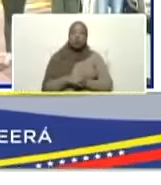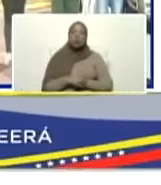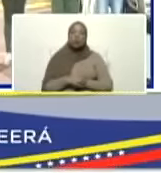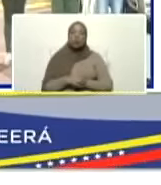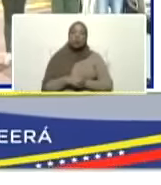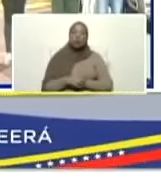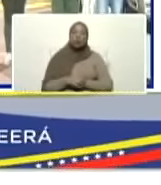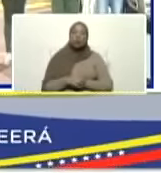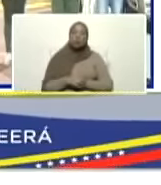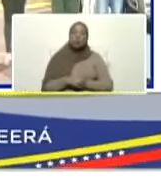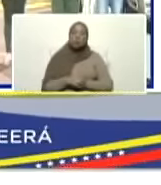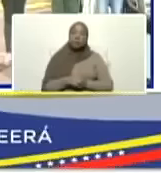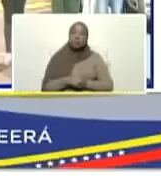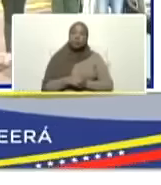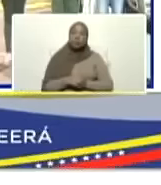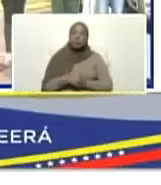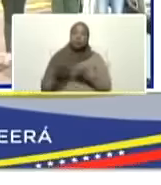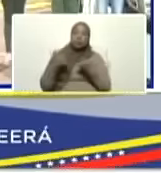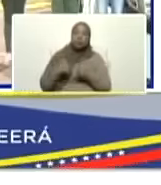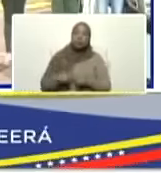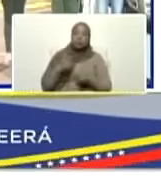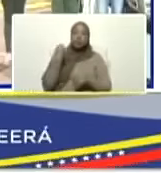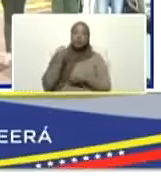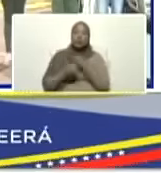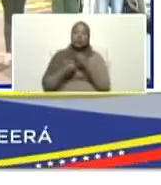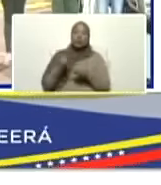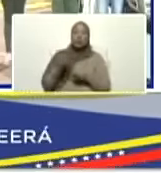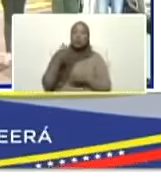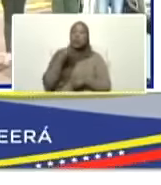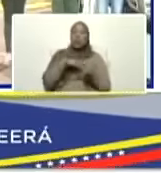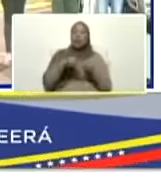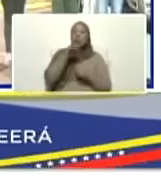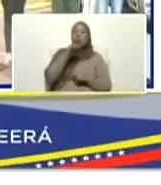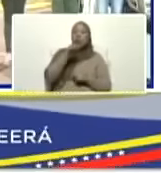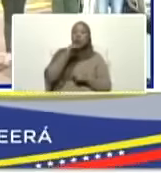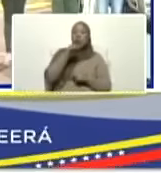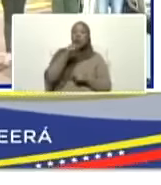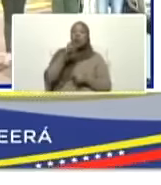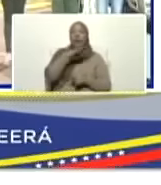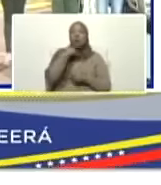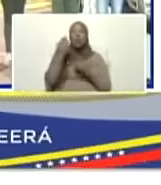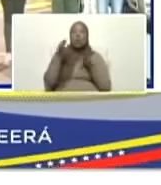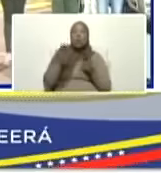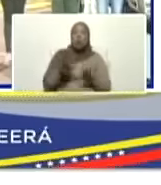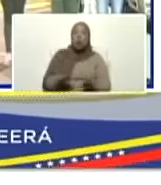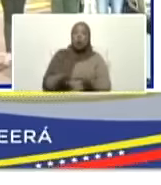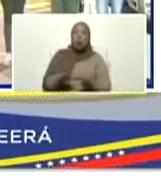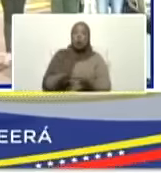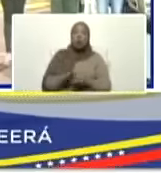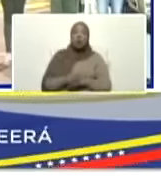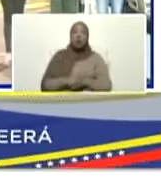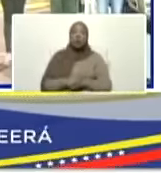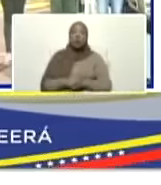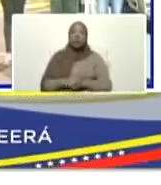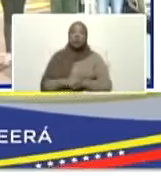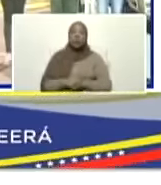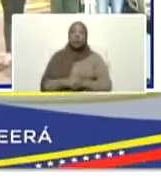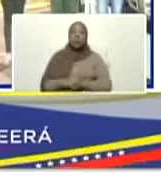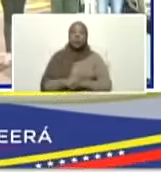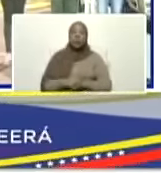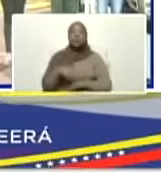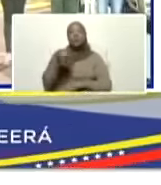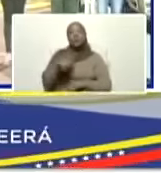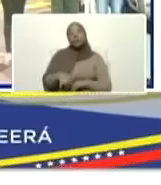porque él dijo, derrotado, rodeado, al borde de la muerte, dijo, de aquí saldremos, de aquí